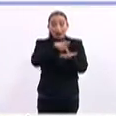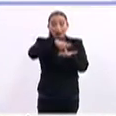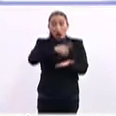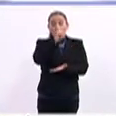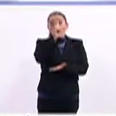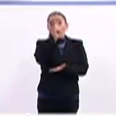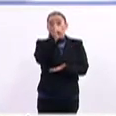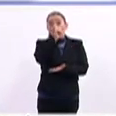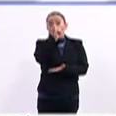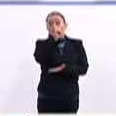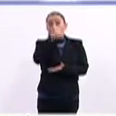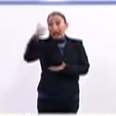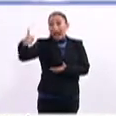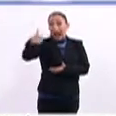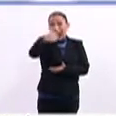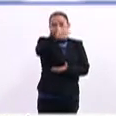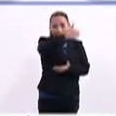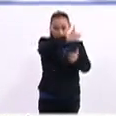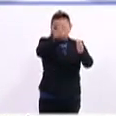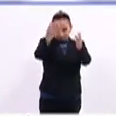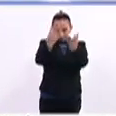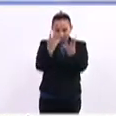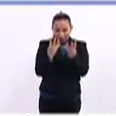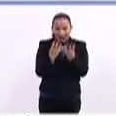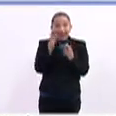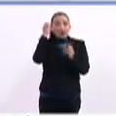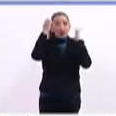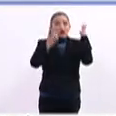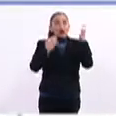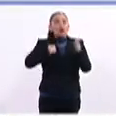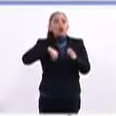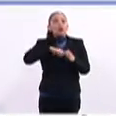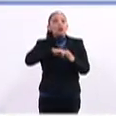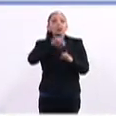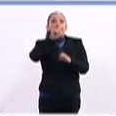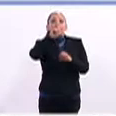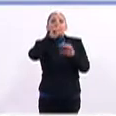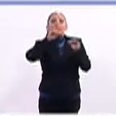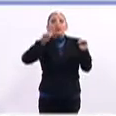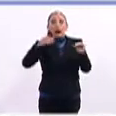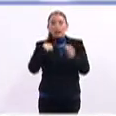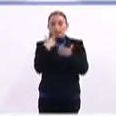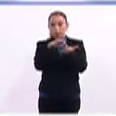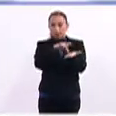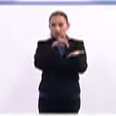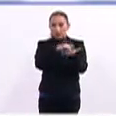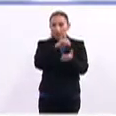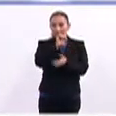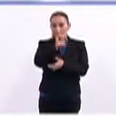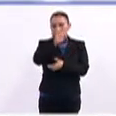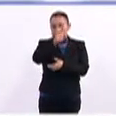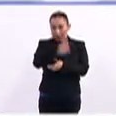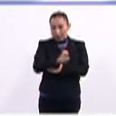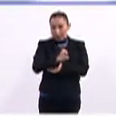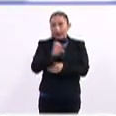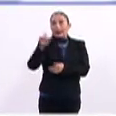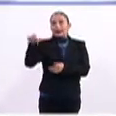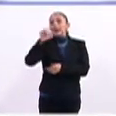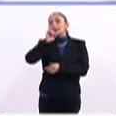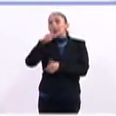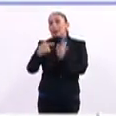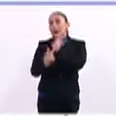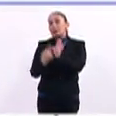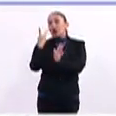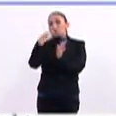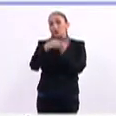1 tonelada cada una consistieron en la exposición Nuestros Silencios, apoyada por la Secretaría de Relaciones Exteriores y